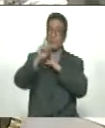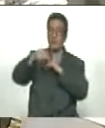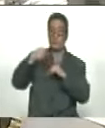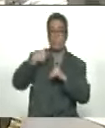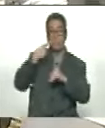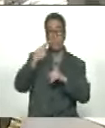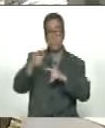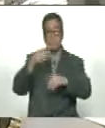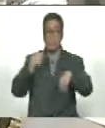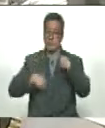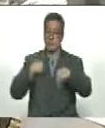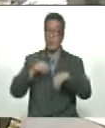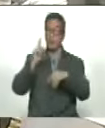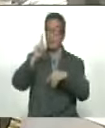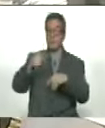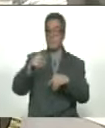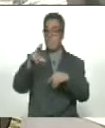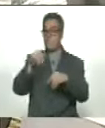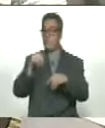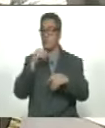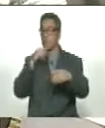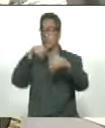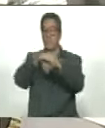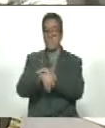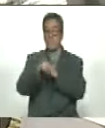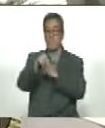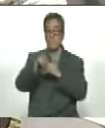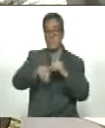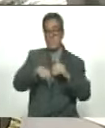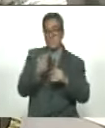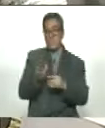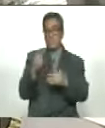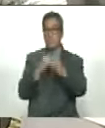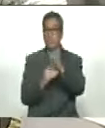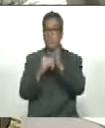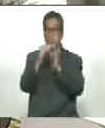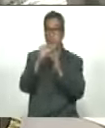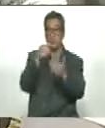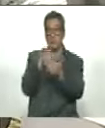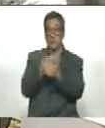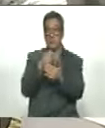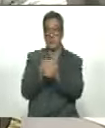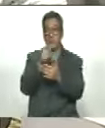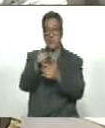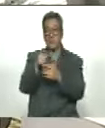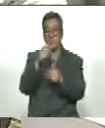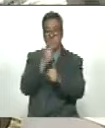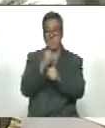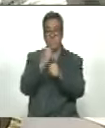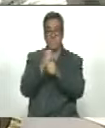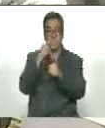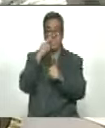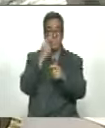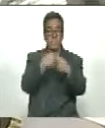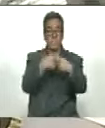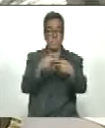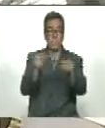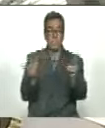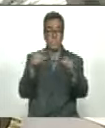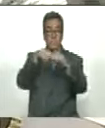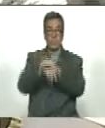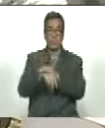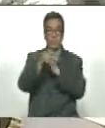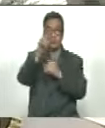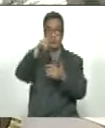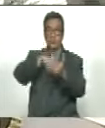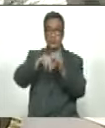Vemos con preocupación también que no hay la inclusión de la posibilidad de un incremento salarial para los funcionarios públicos dentro del presupuesto público